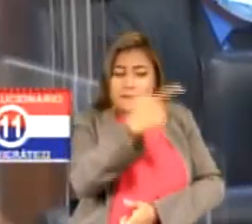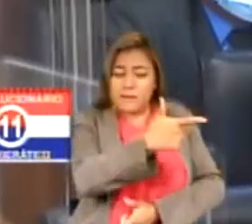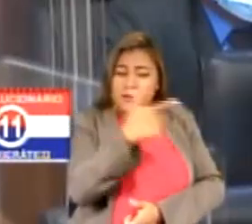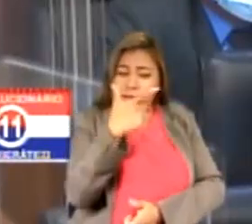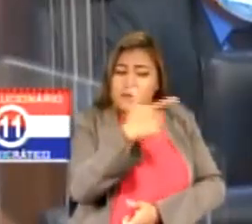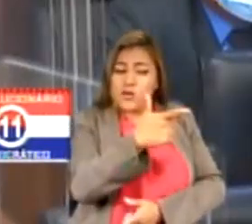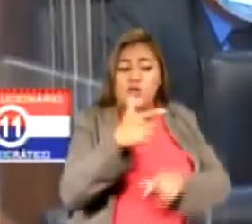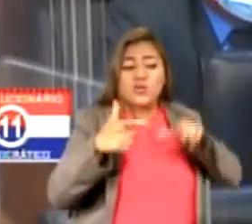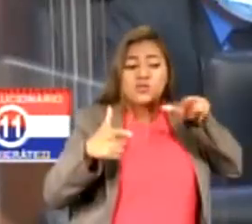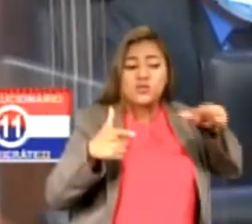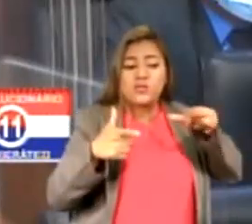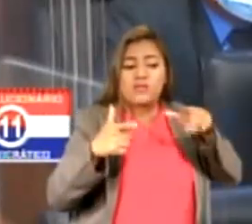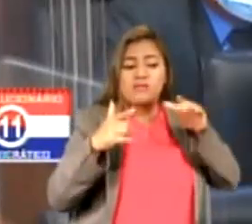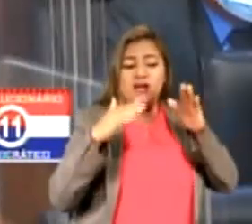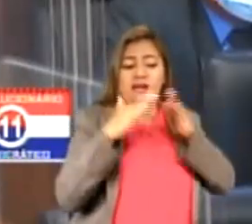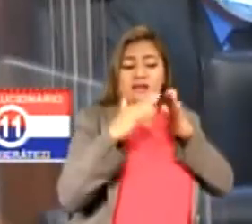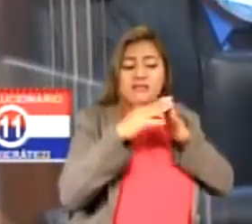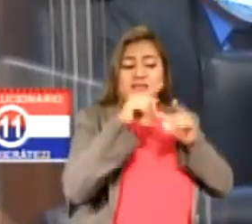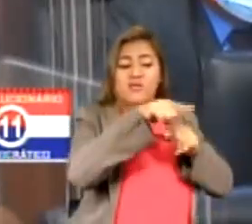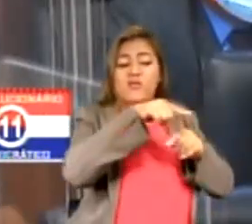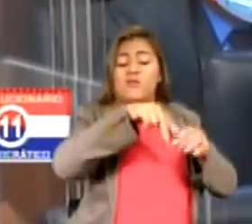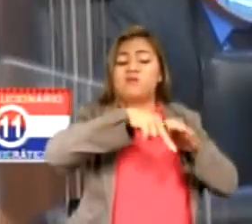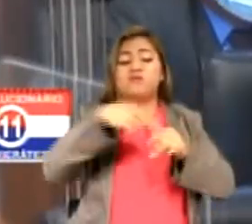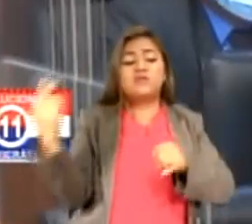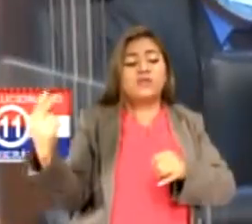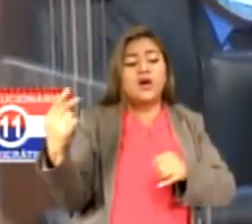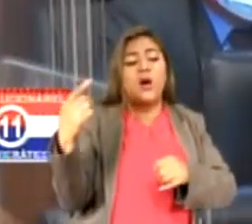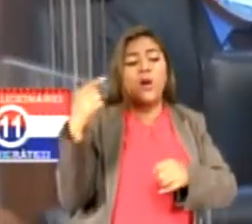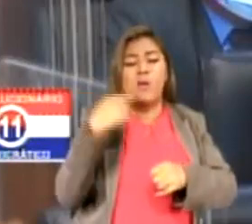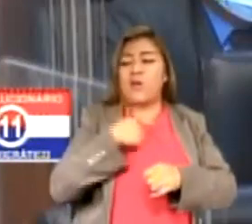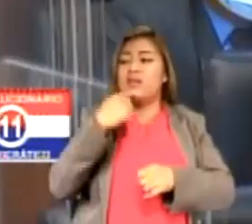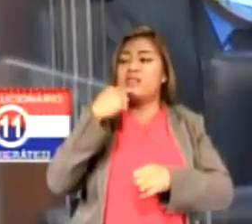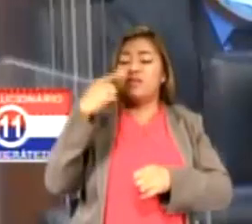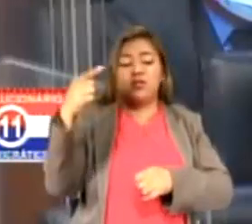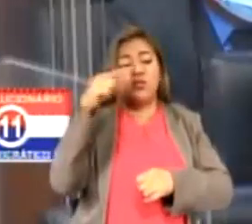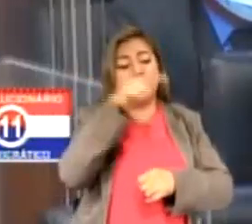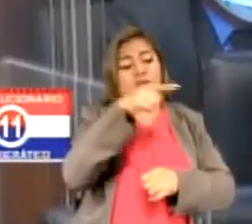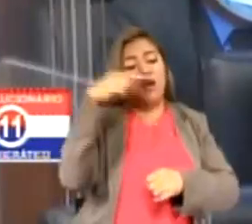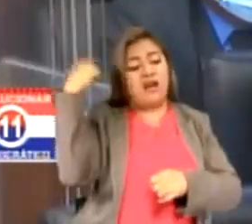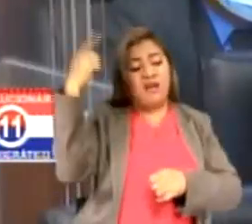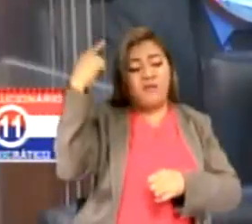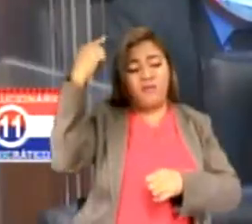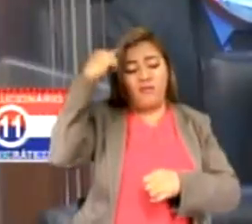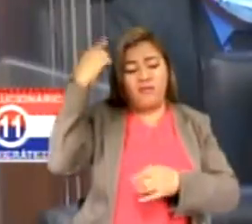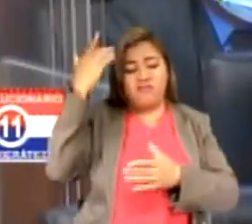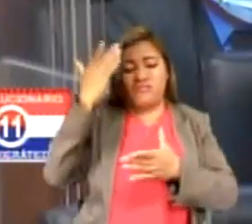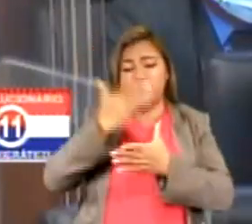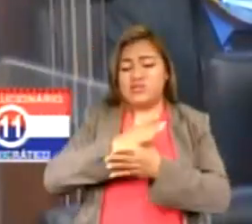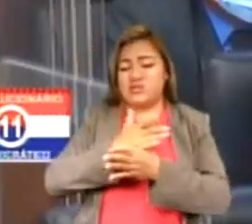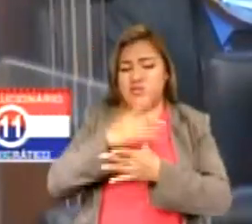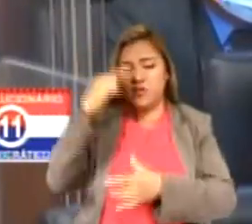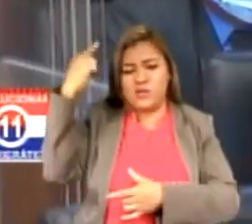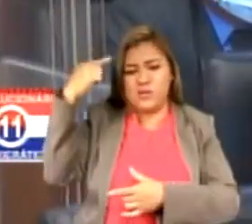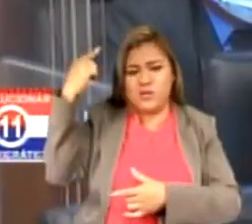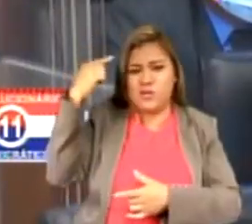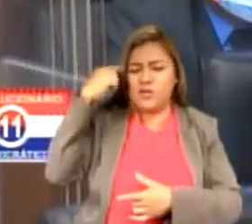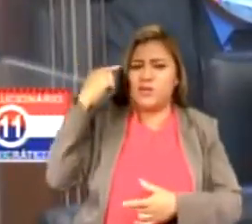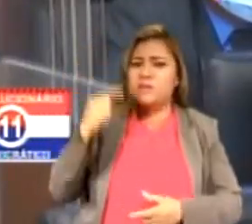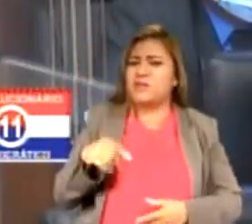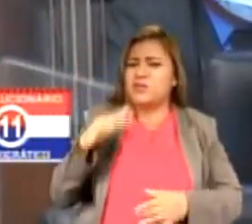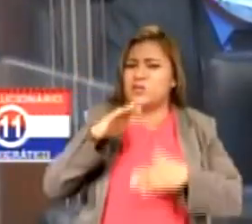o renuncias, o decimos que te volviste loco, esquizofrénico y te quitaste la vida. Todo eso está en